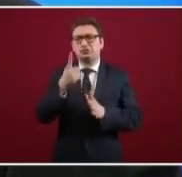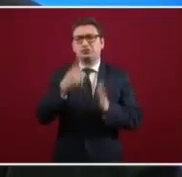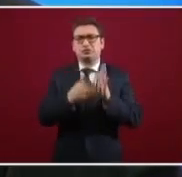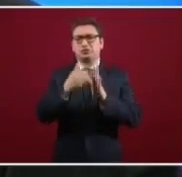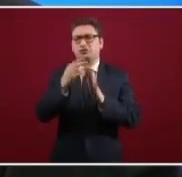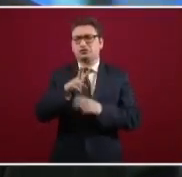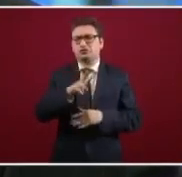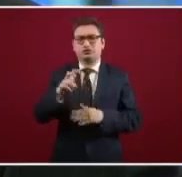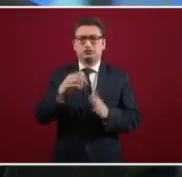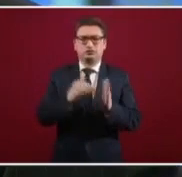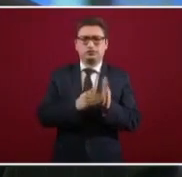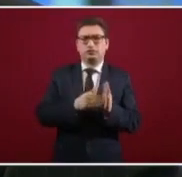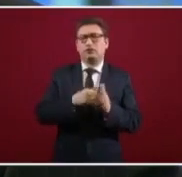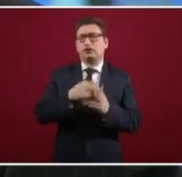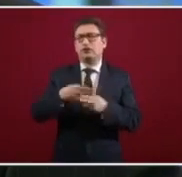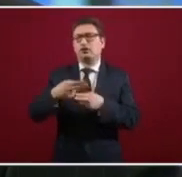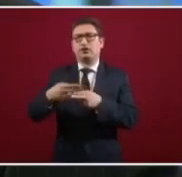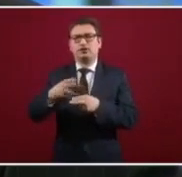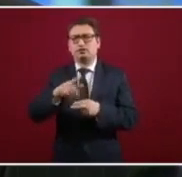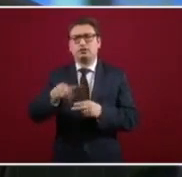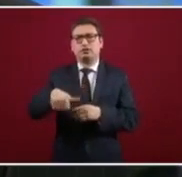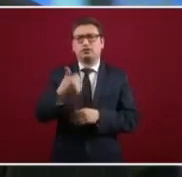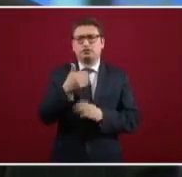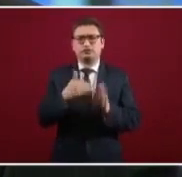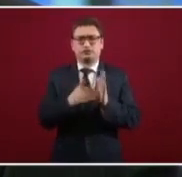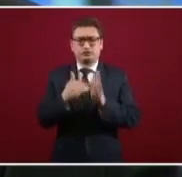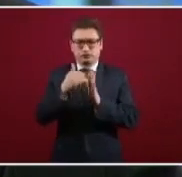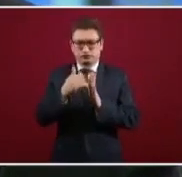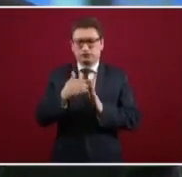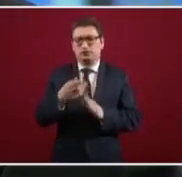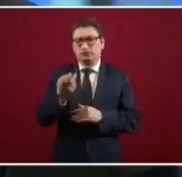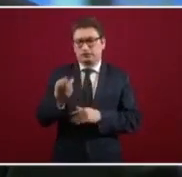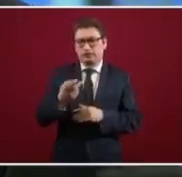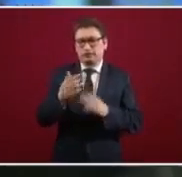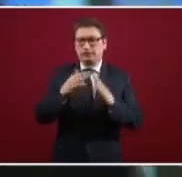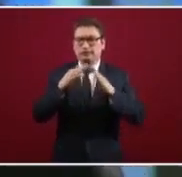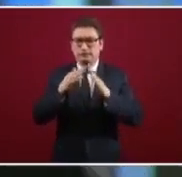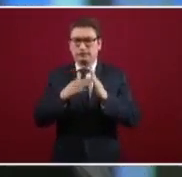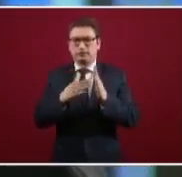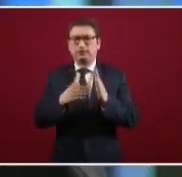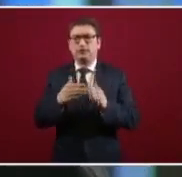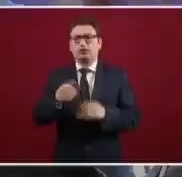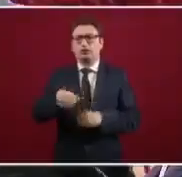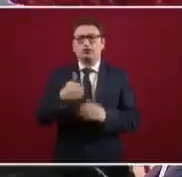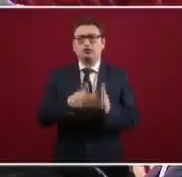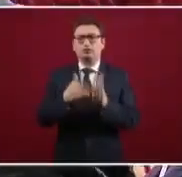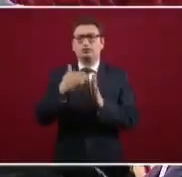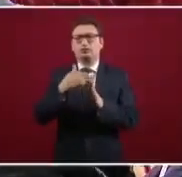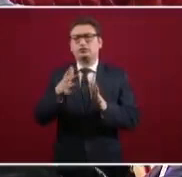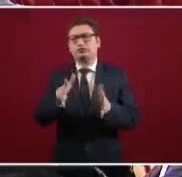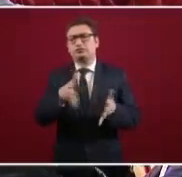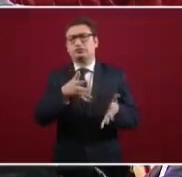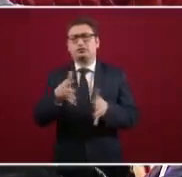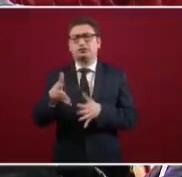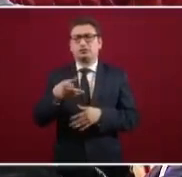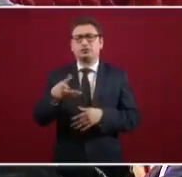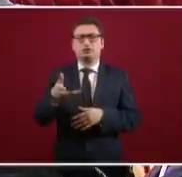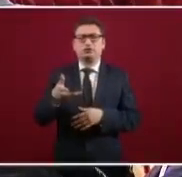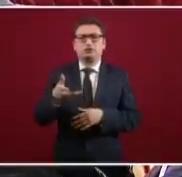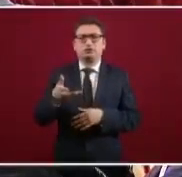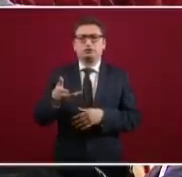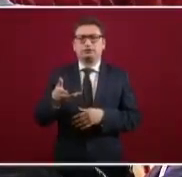doscientos mil pesos hasta una de 11 millones está de 11 millones pues estaría por ahí de